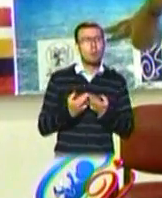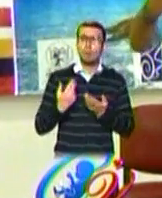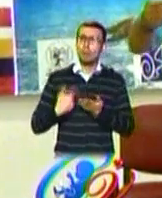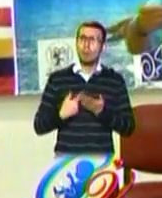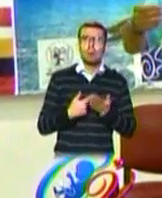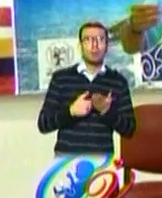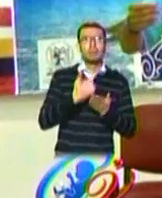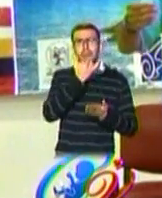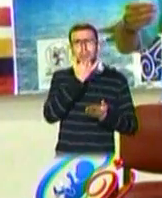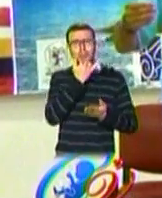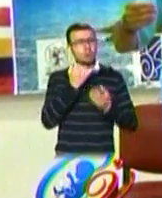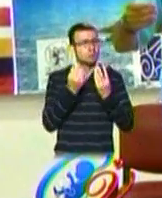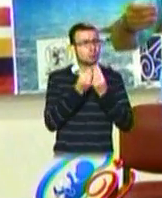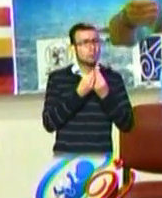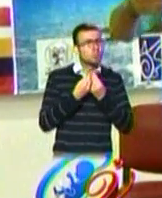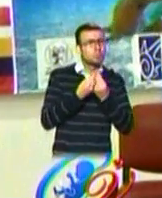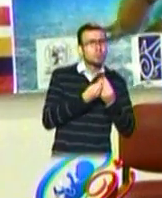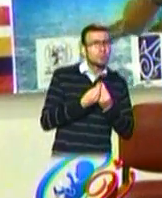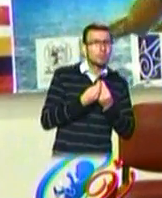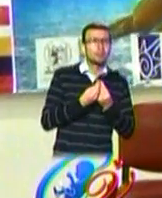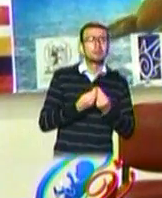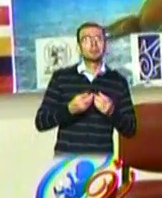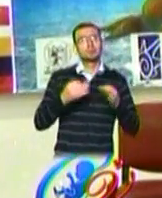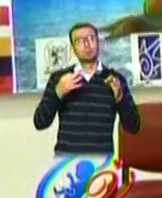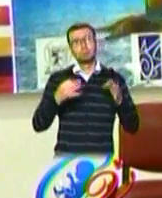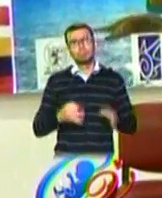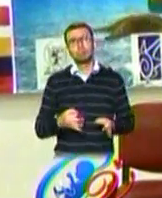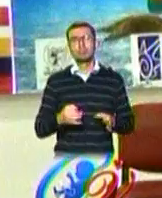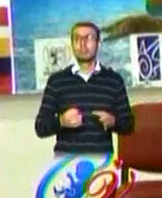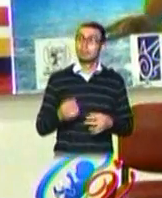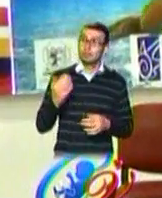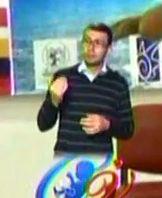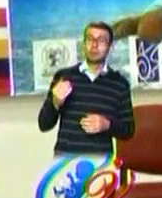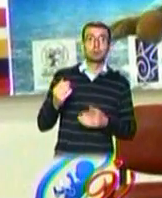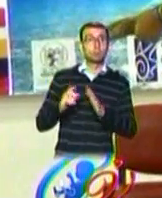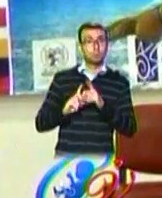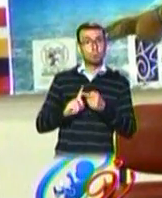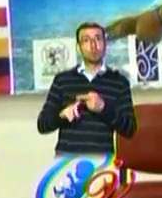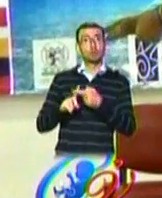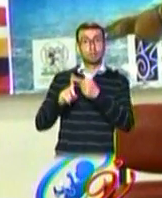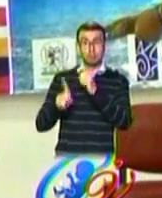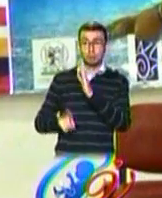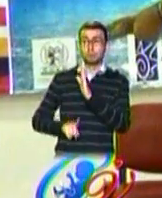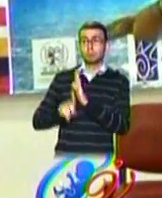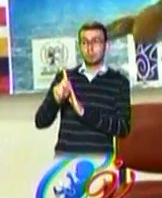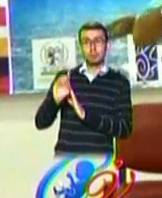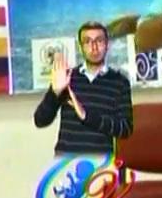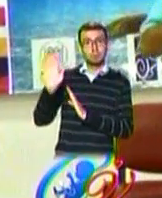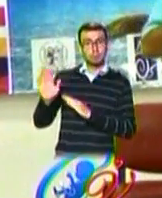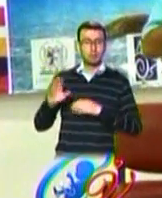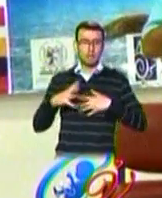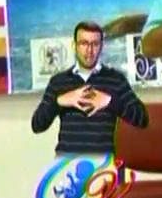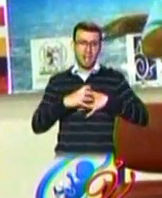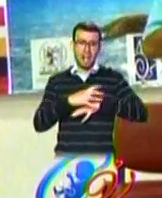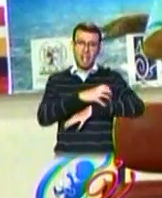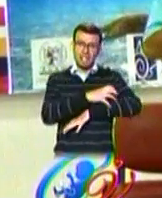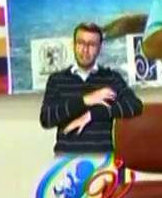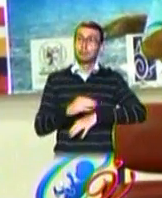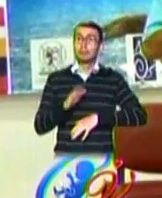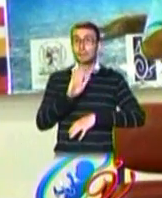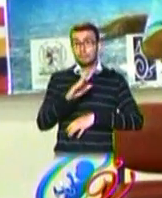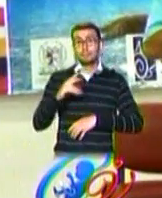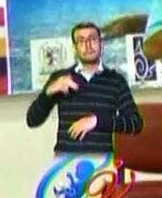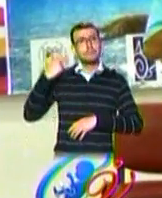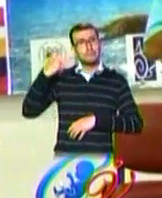Y este caso, que terminó con una respuesta positiva de su cáncer, es una historia que ustedes la